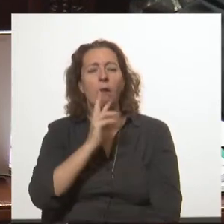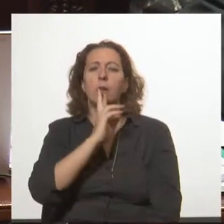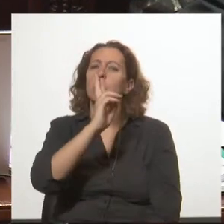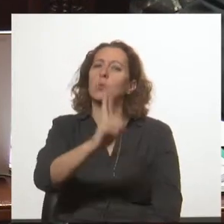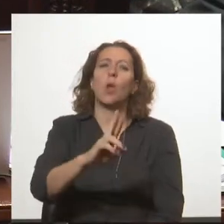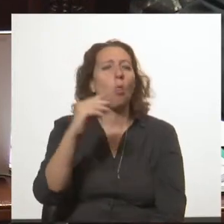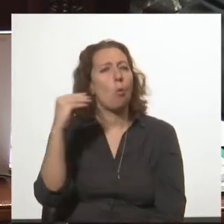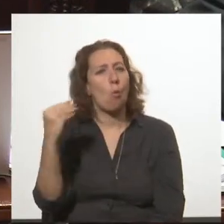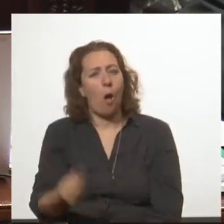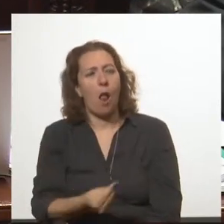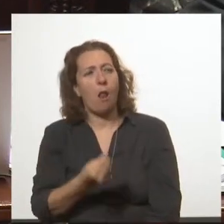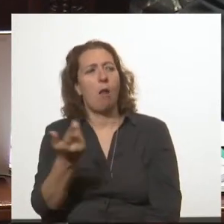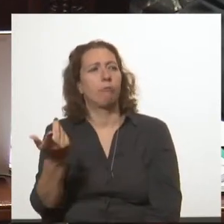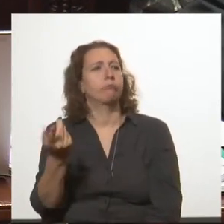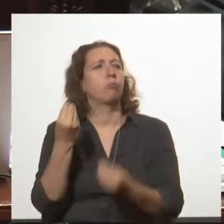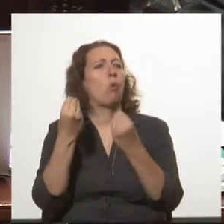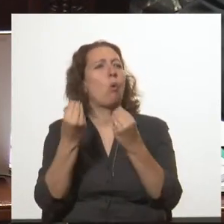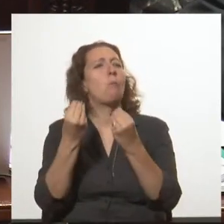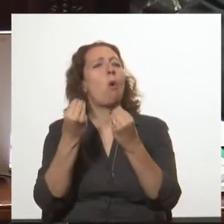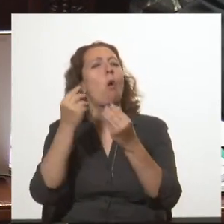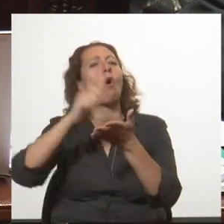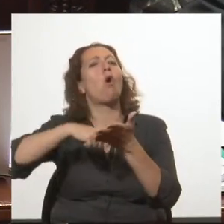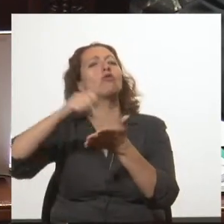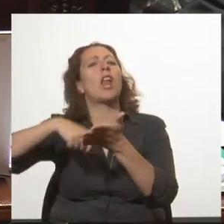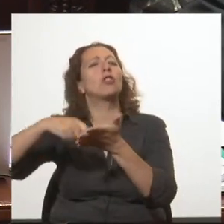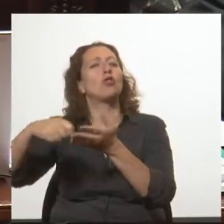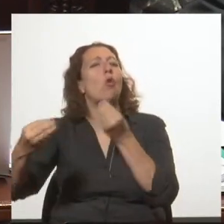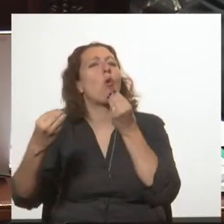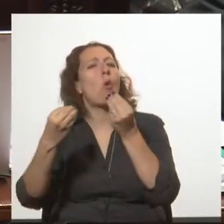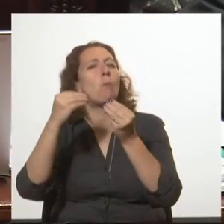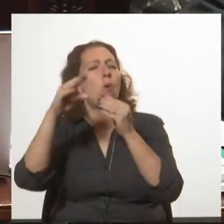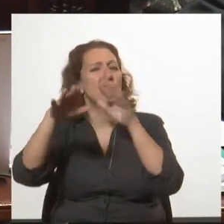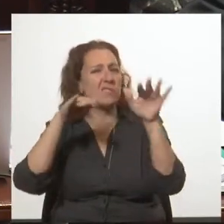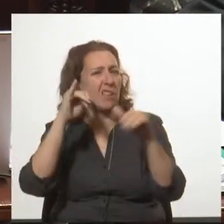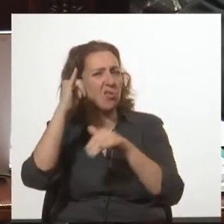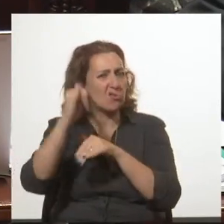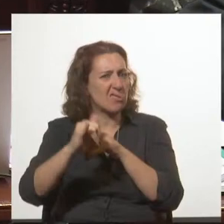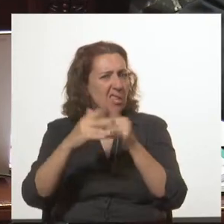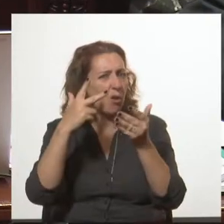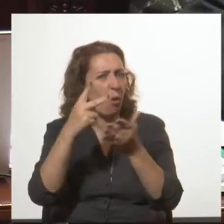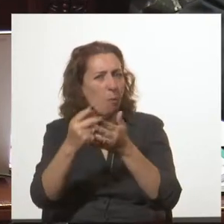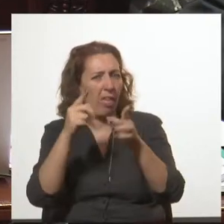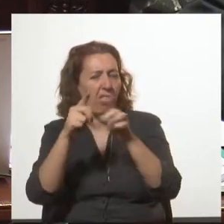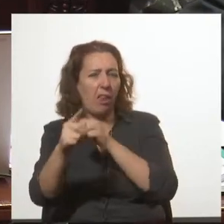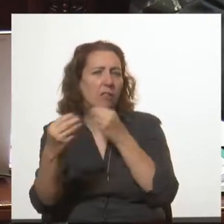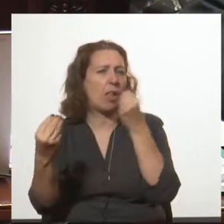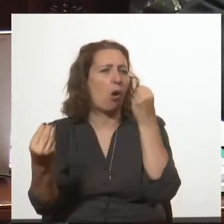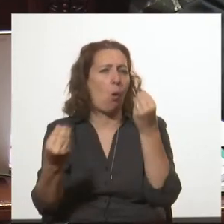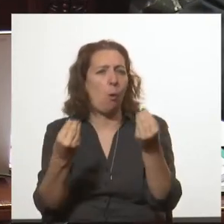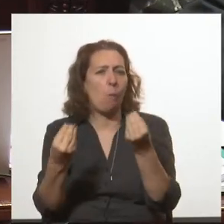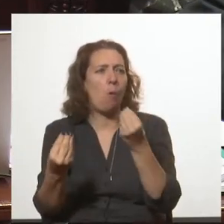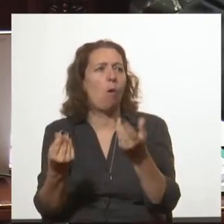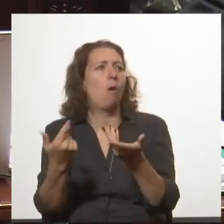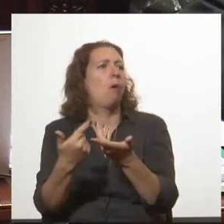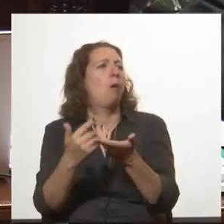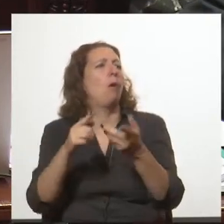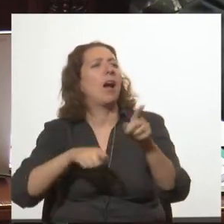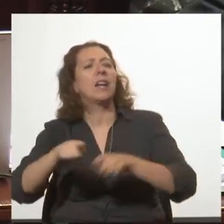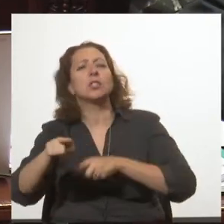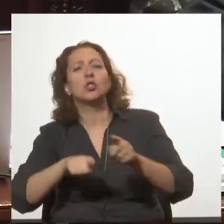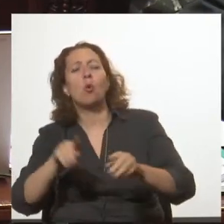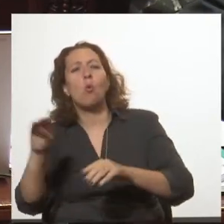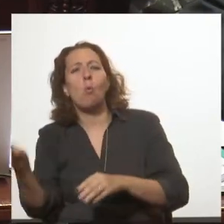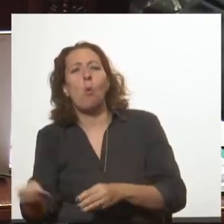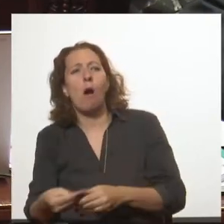cómo se habían adjudicado los contratos como se habían hecho las compras de qué manera se había gestionado cuál